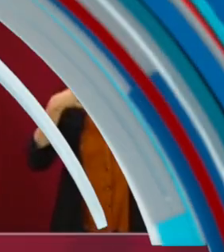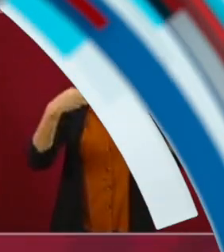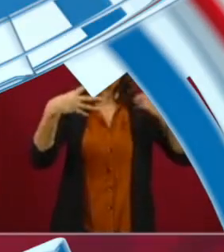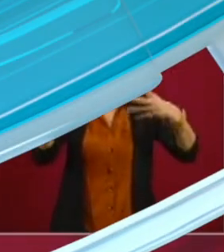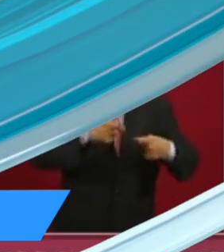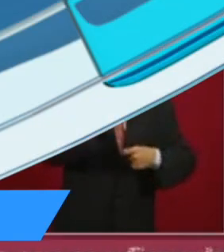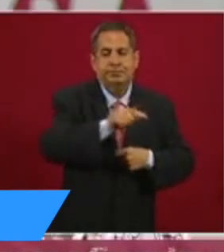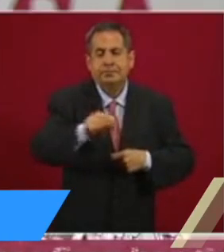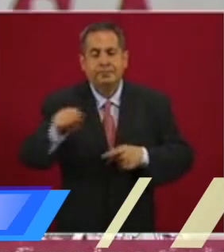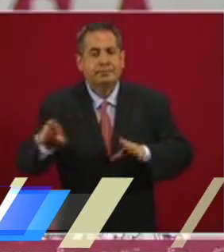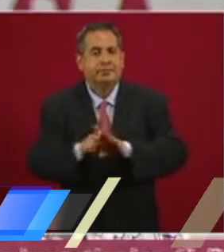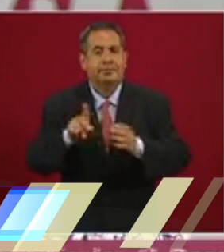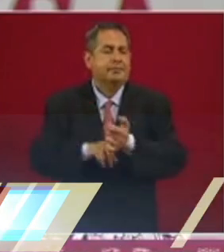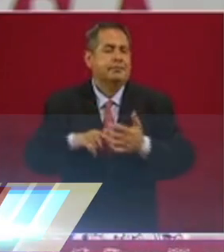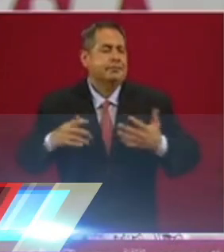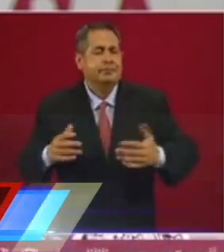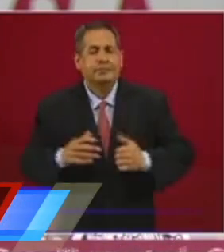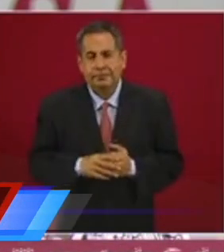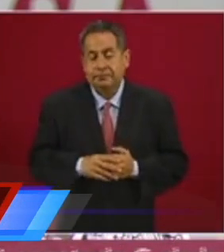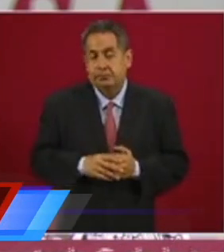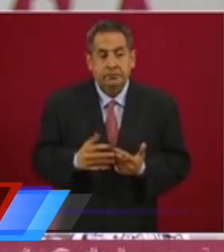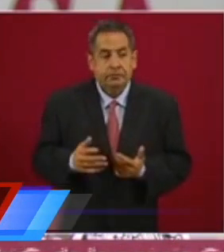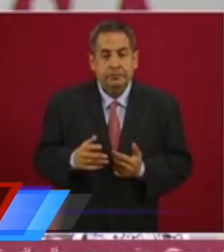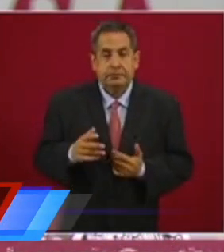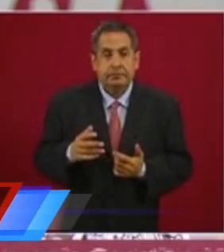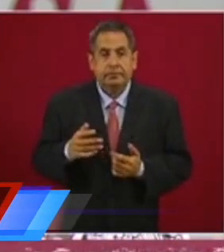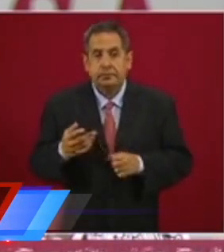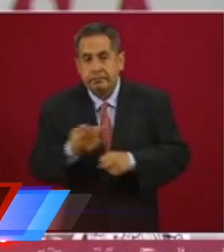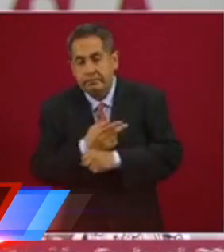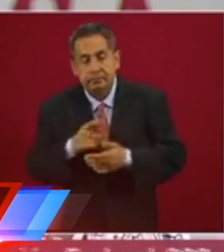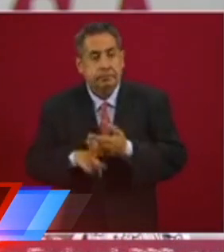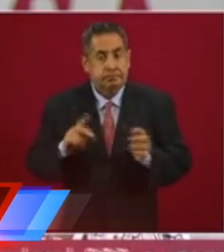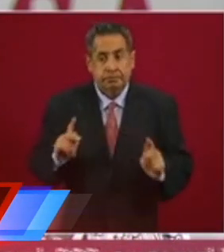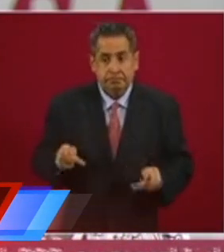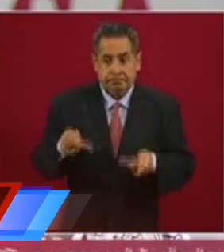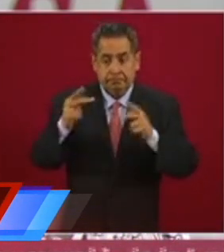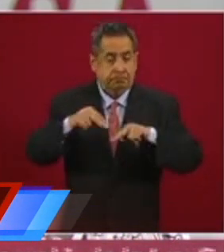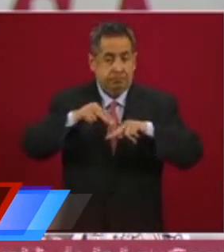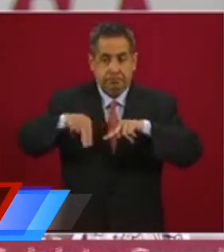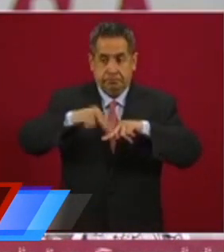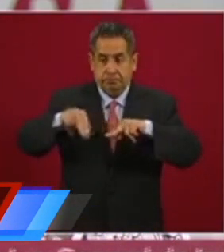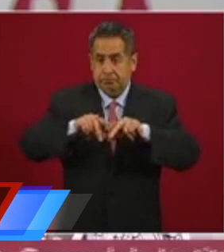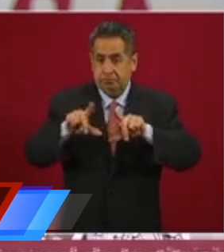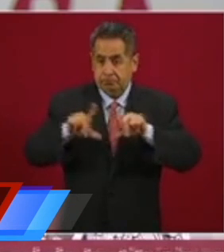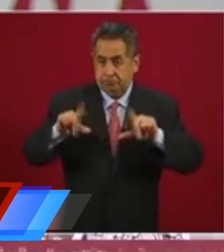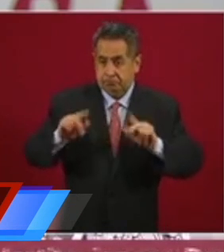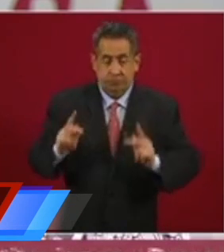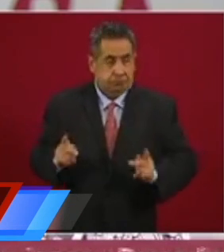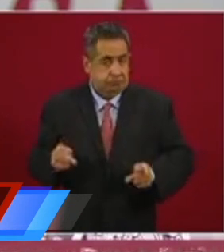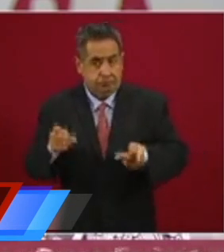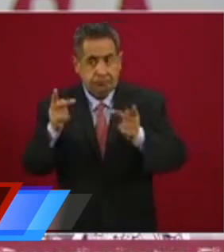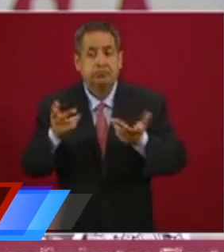pandemia. Respecto a la venta de boletos para la rifa del avión presidencial, Andrés Manuel López Obrador informó que se cumplió con la meta